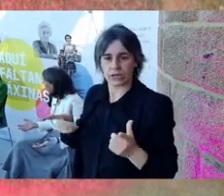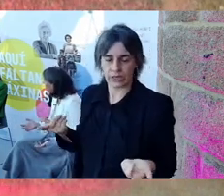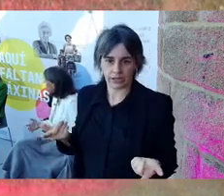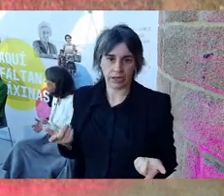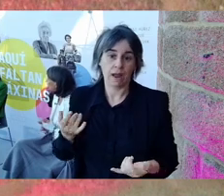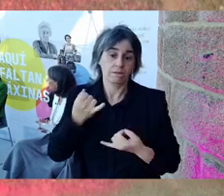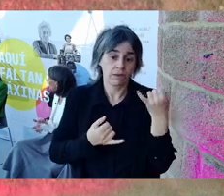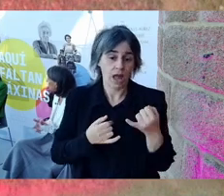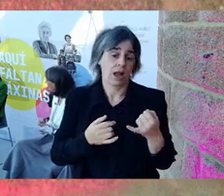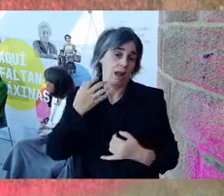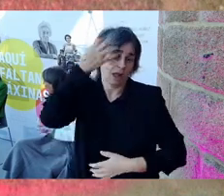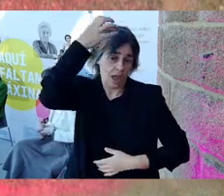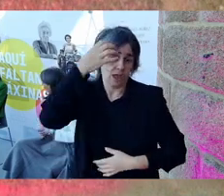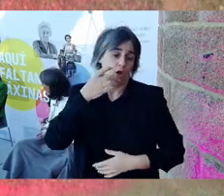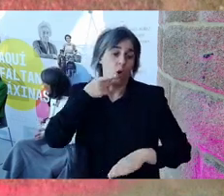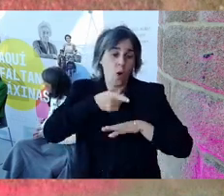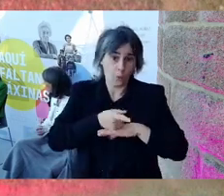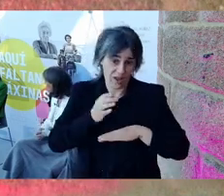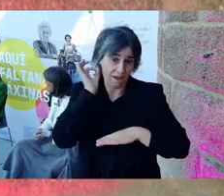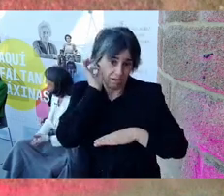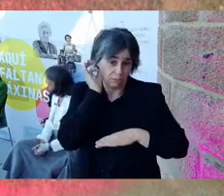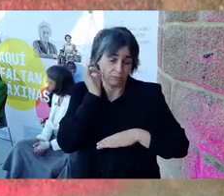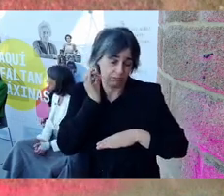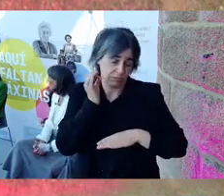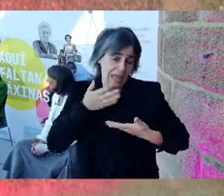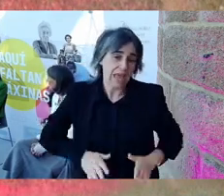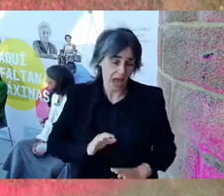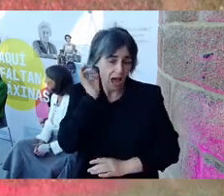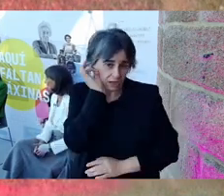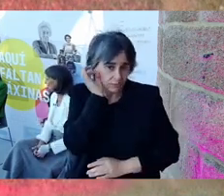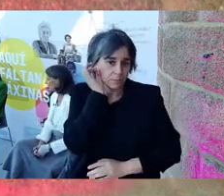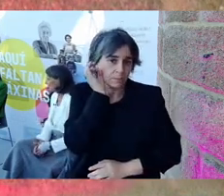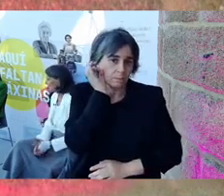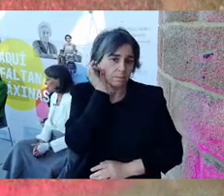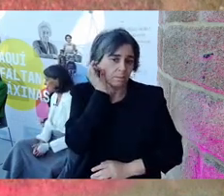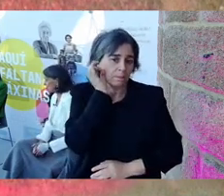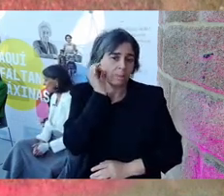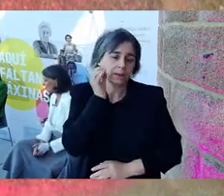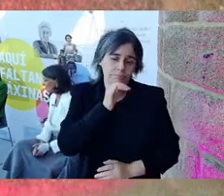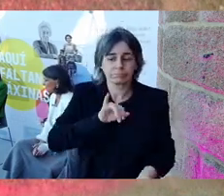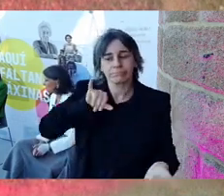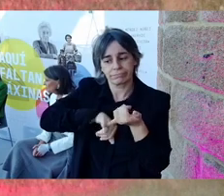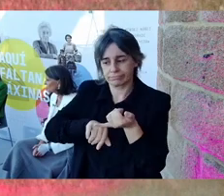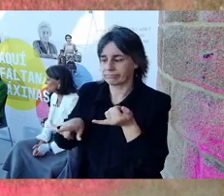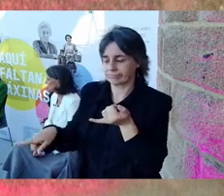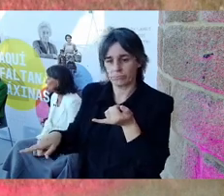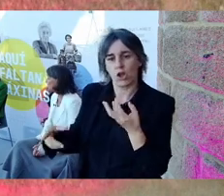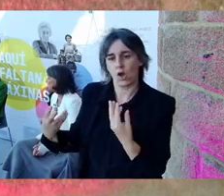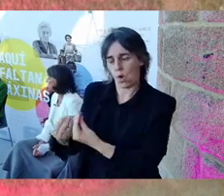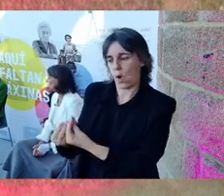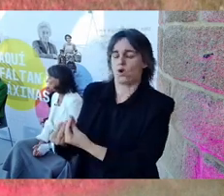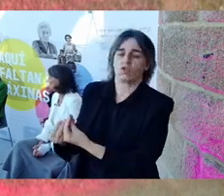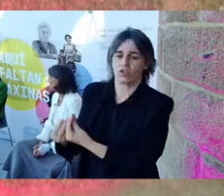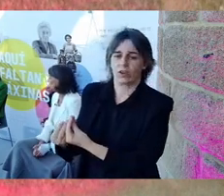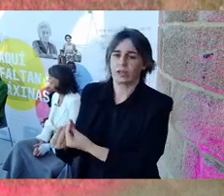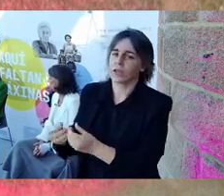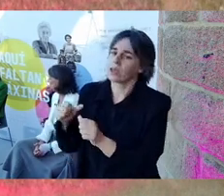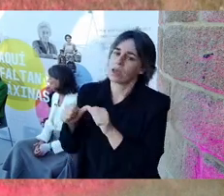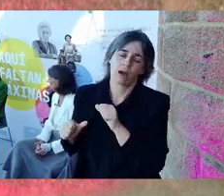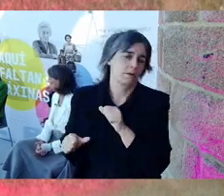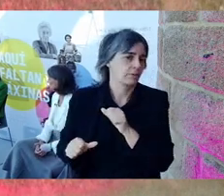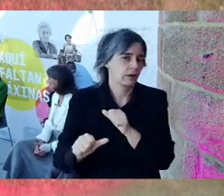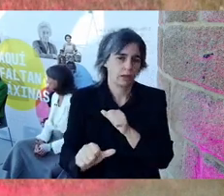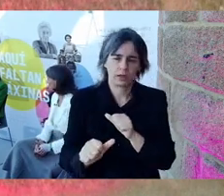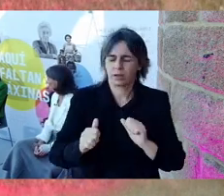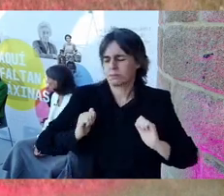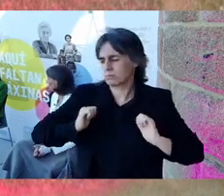pensando en el bien del reino y de la cristiandad y en poder hacer frente unidos a esa cometida almorávide y tal, la casa con Alfonso,